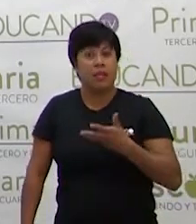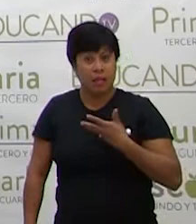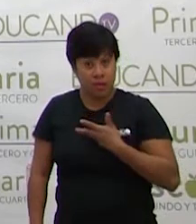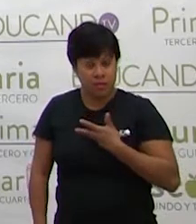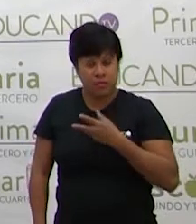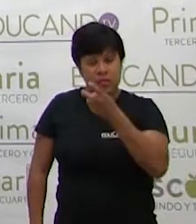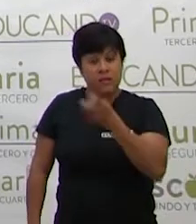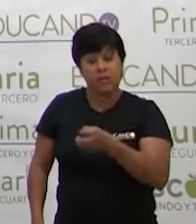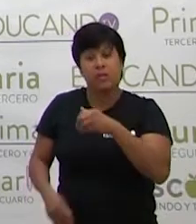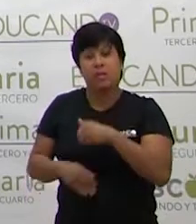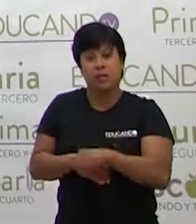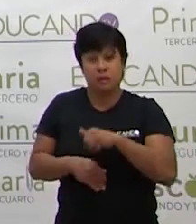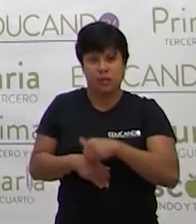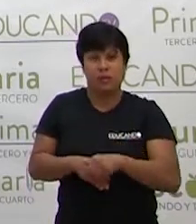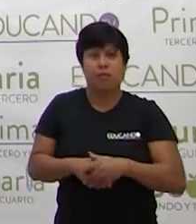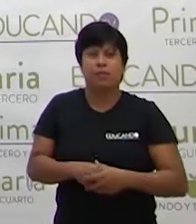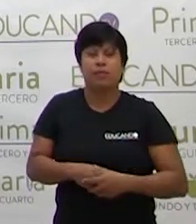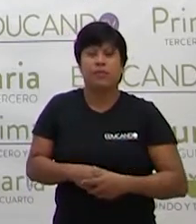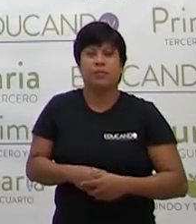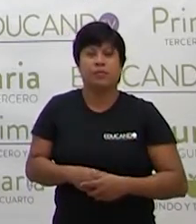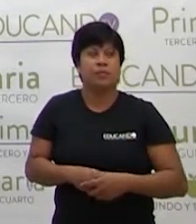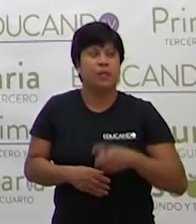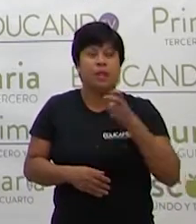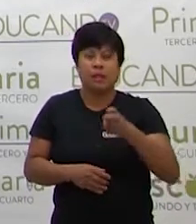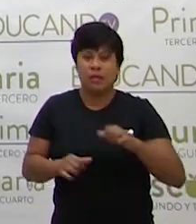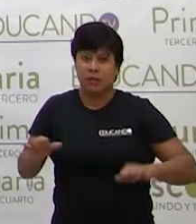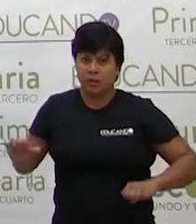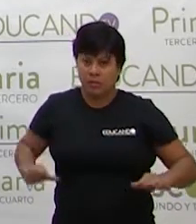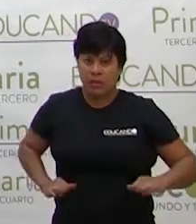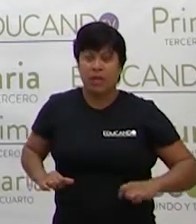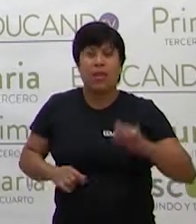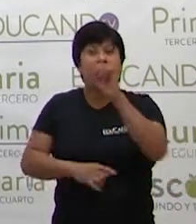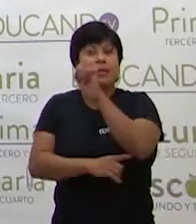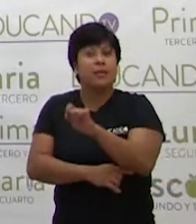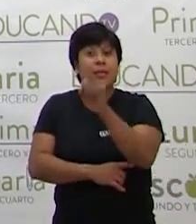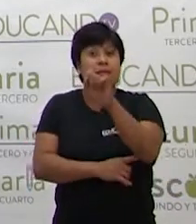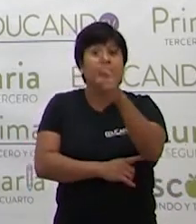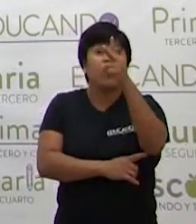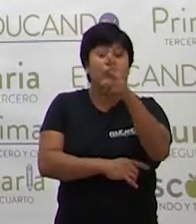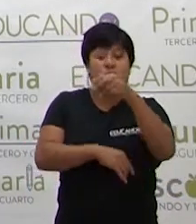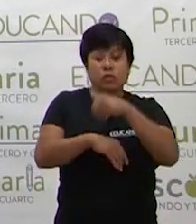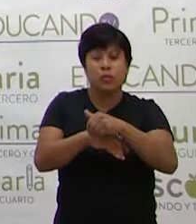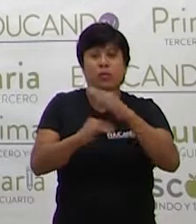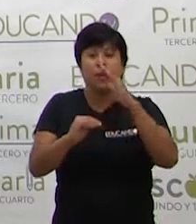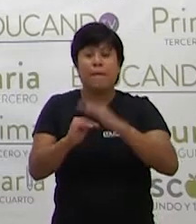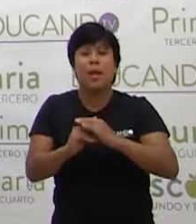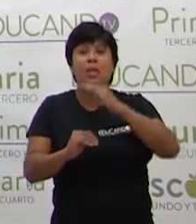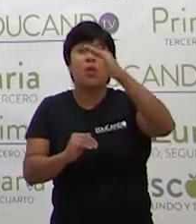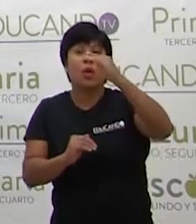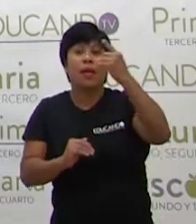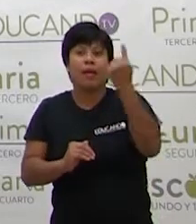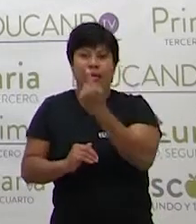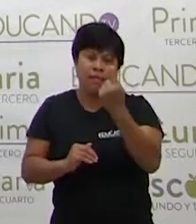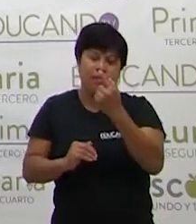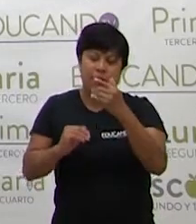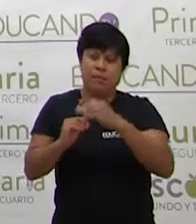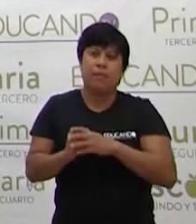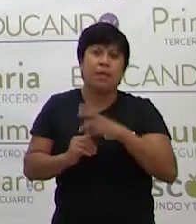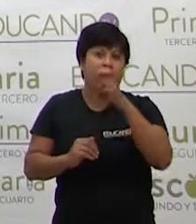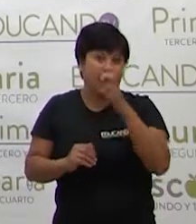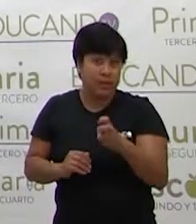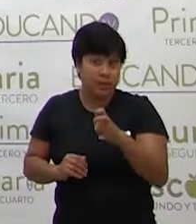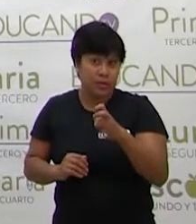este número. Perdón, este ejercicio. Escribe dos números mayores que